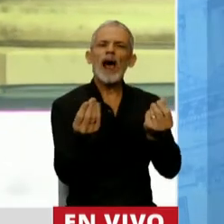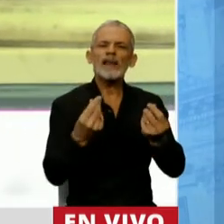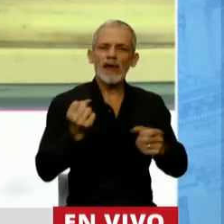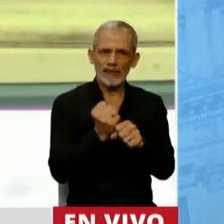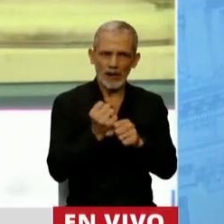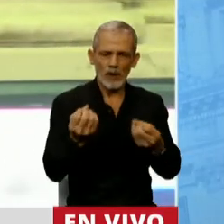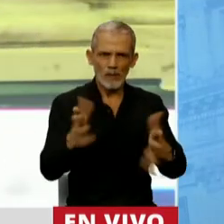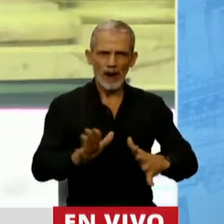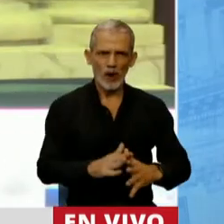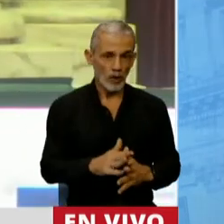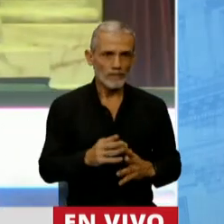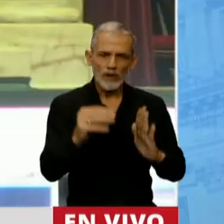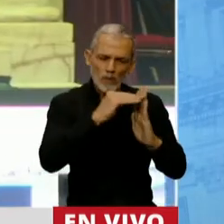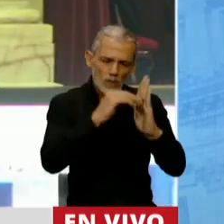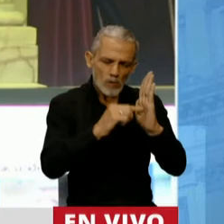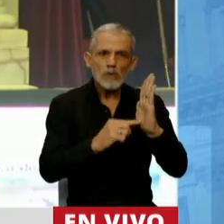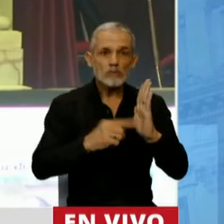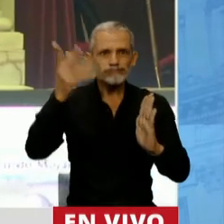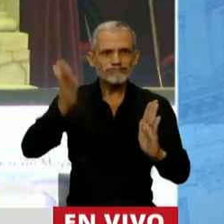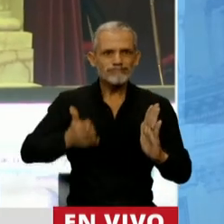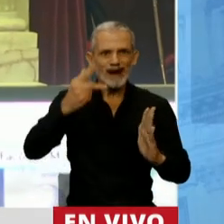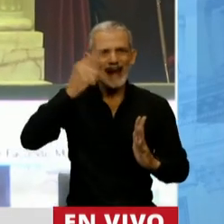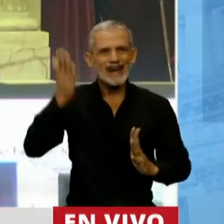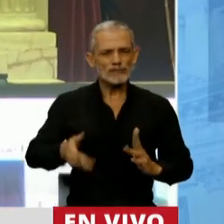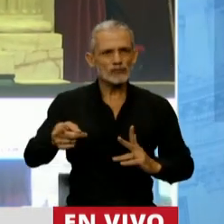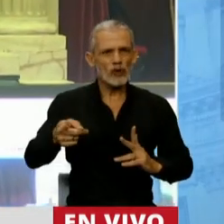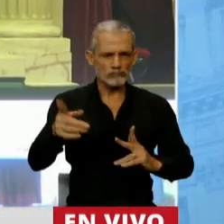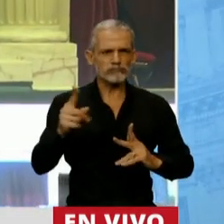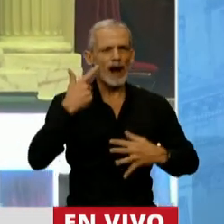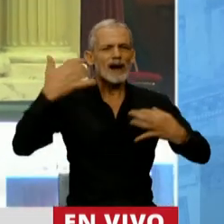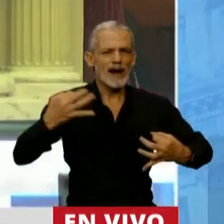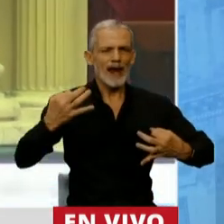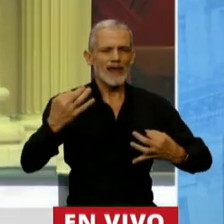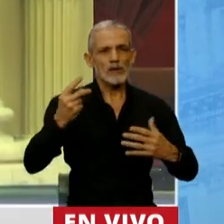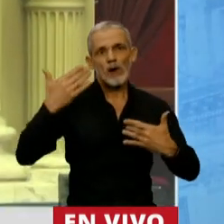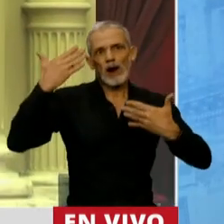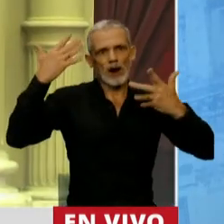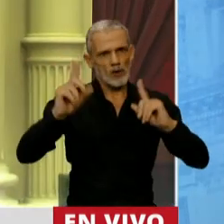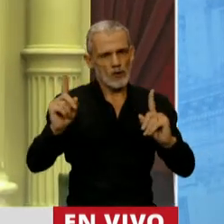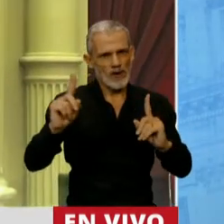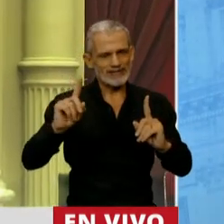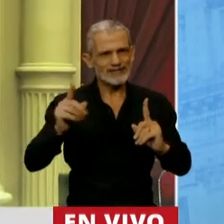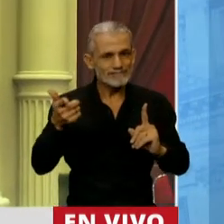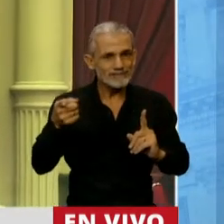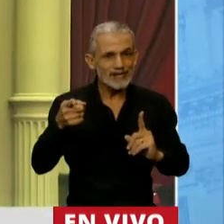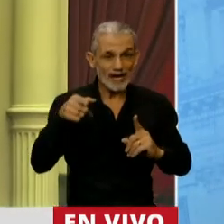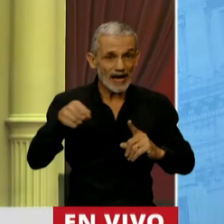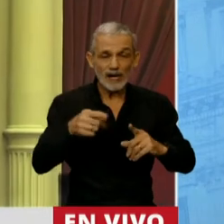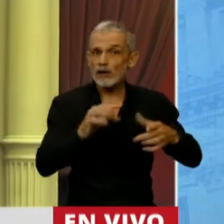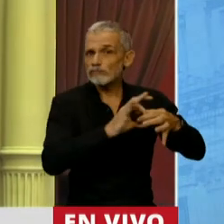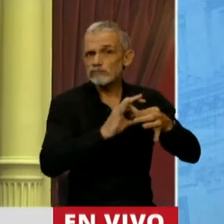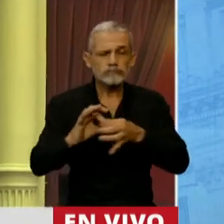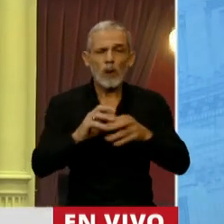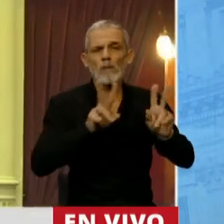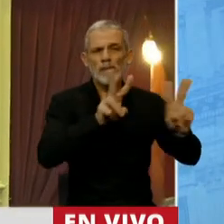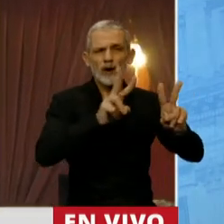Con todo esto lo que quiero decir es que Néstor fue esa realidad efectiva y por eso podemos decir que es la continuación del peronismo,